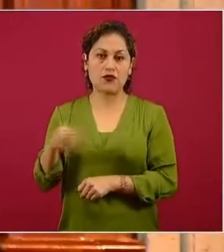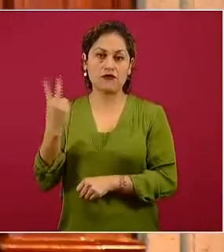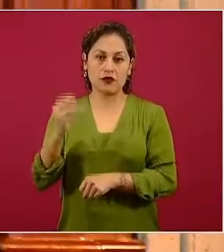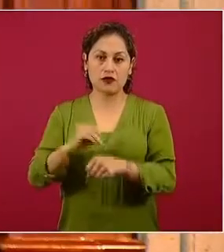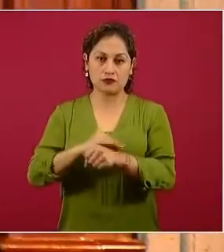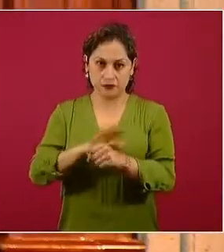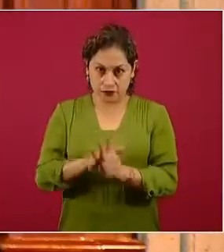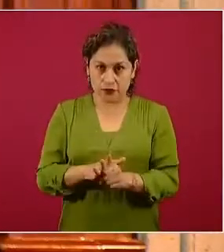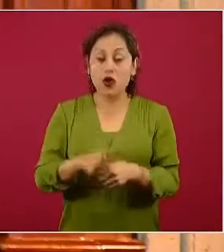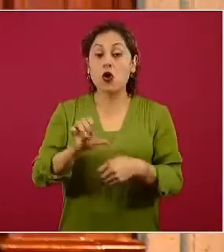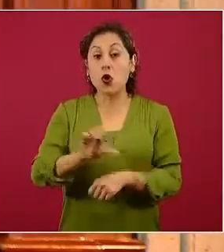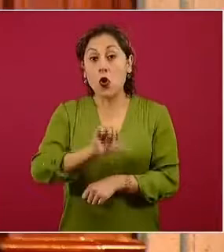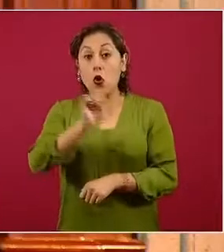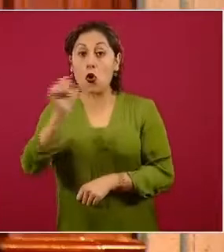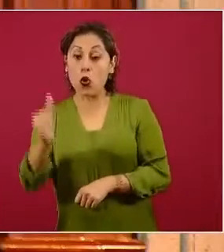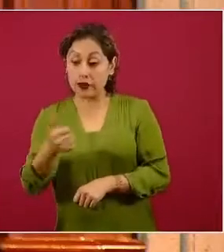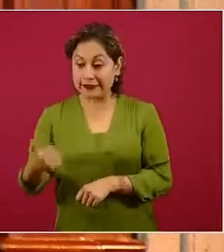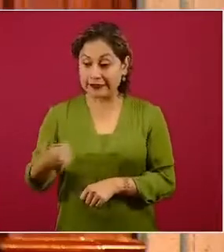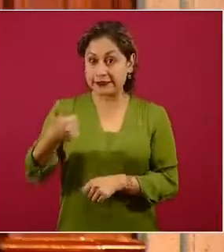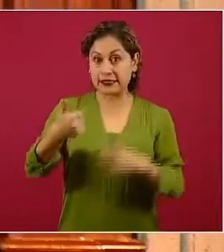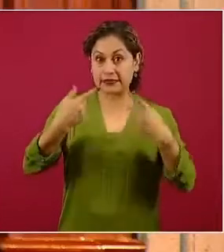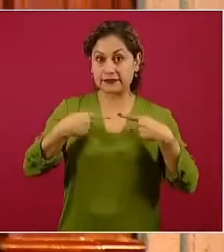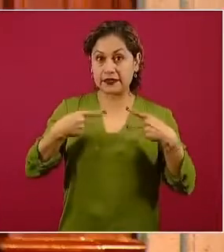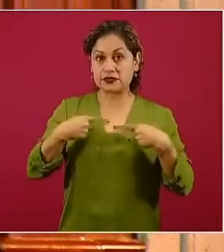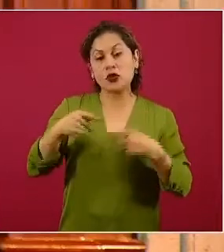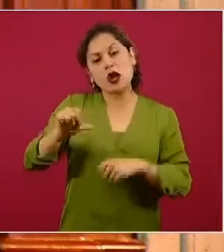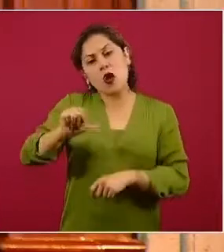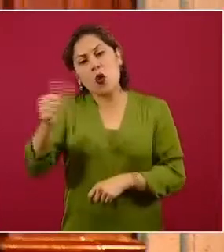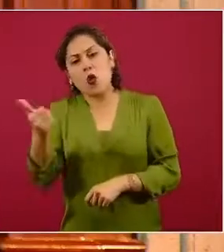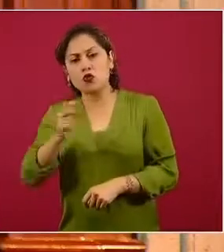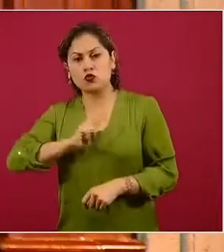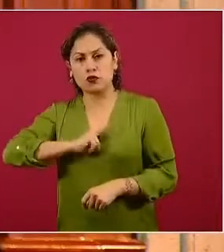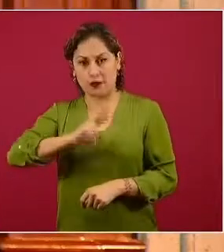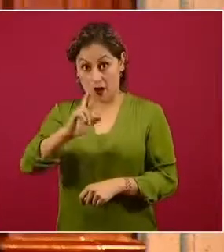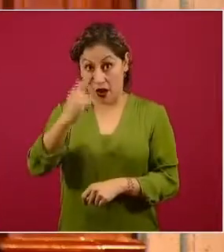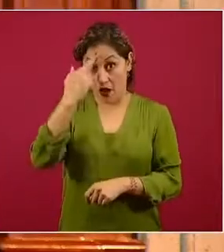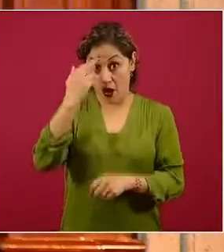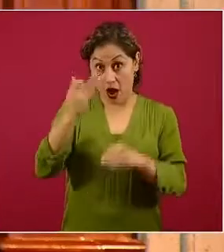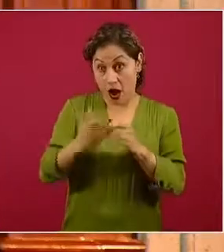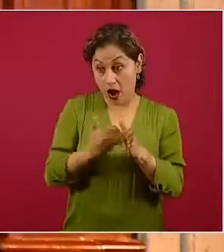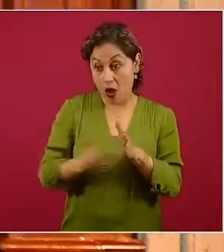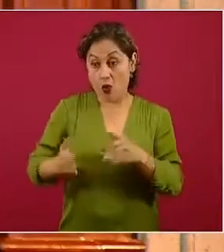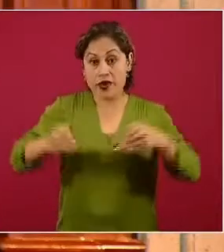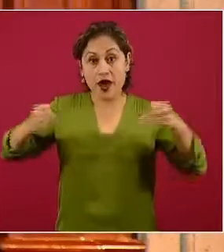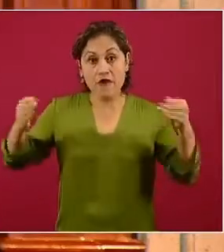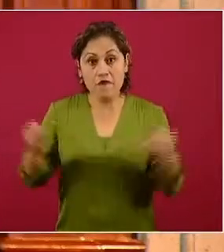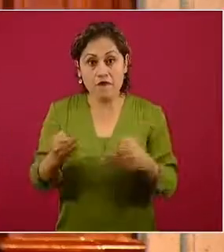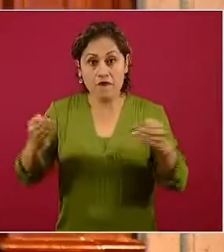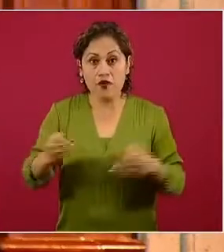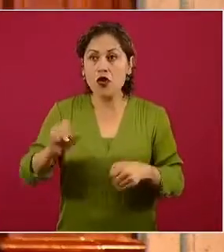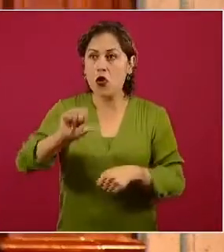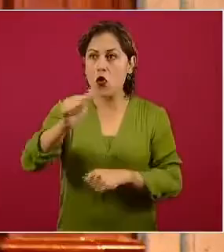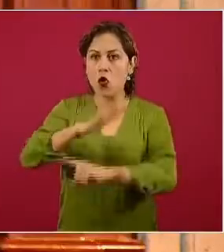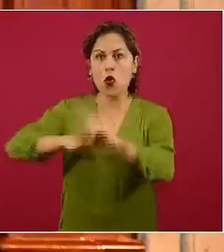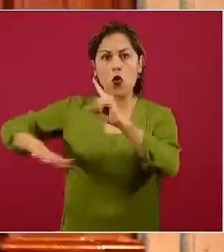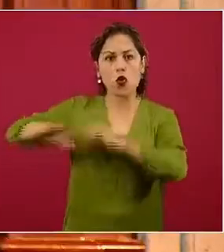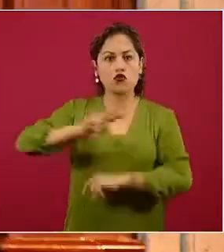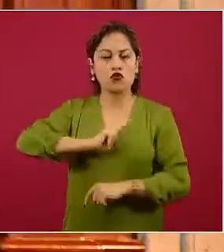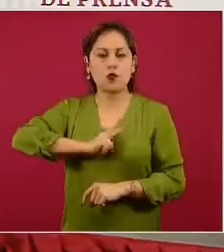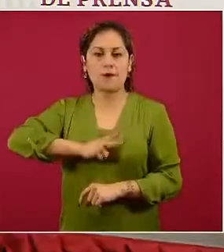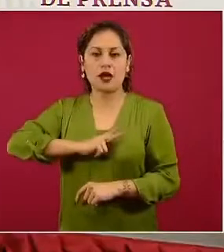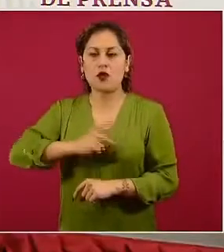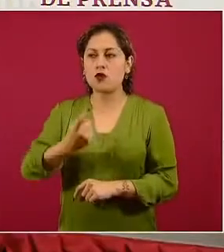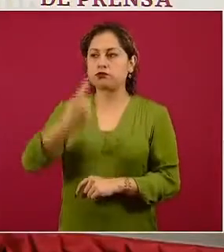6, recordando que estamos en la temporada invernal, están siendo producidas por algunos otros virus